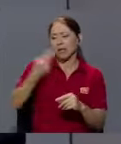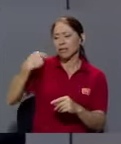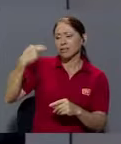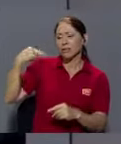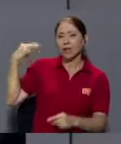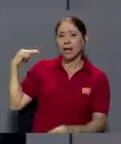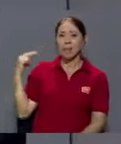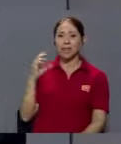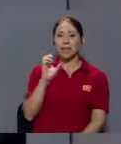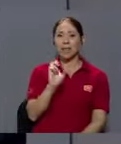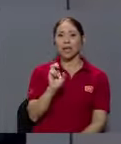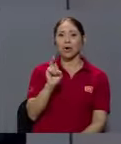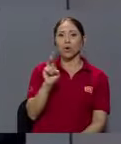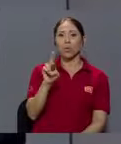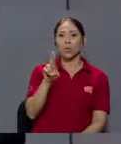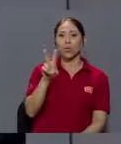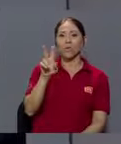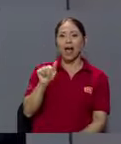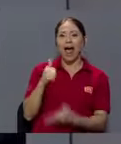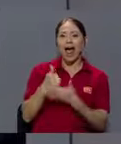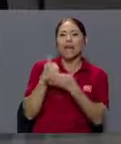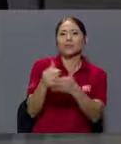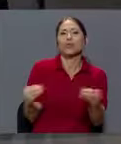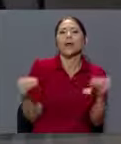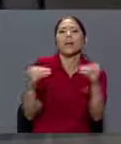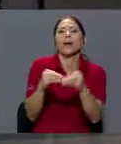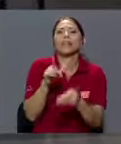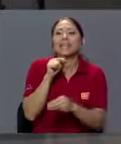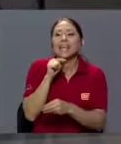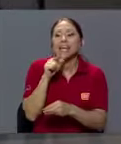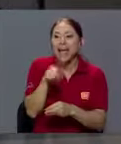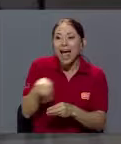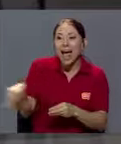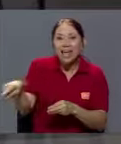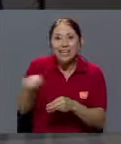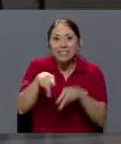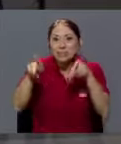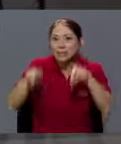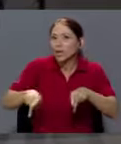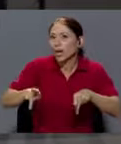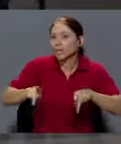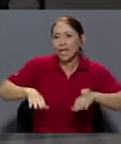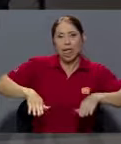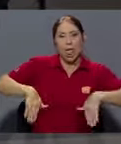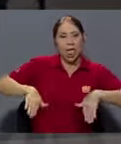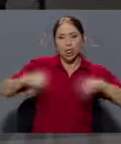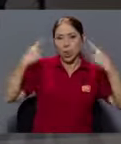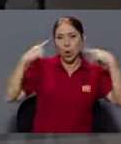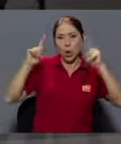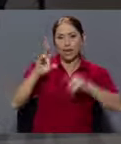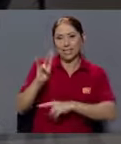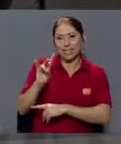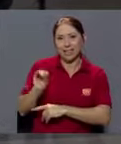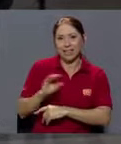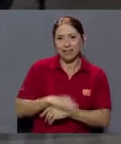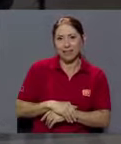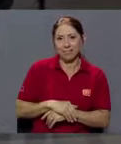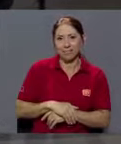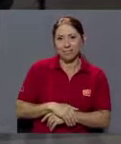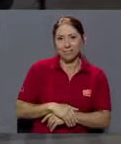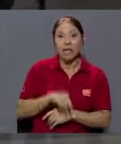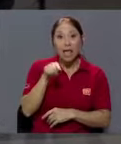históricamente, a quien más ha ayudado ha sido a esos sectores, a los sectores que no alcanzan ese 70. Entonces, eso es importante